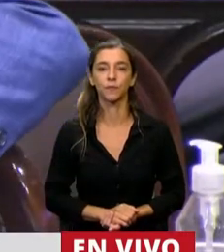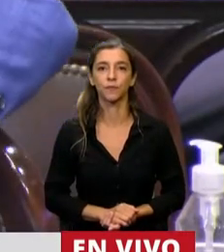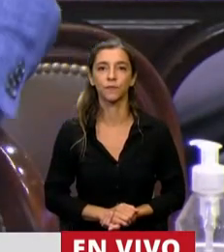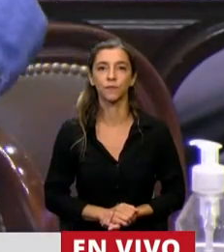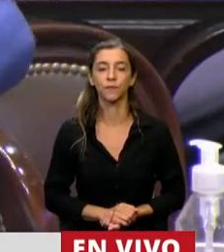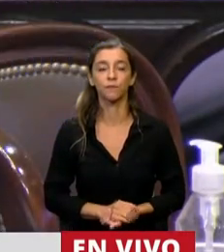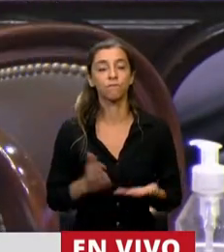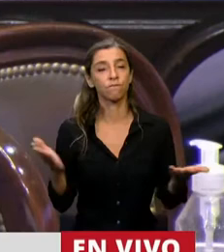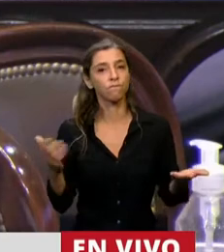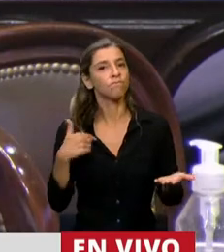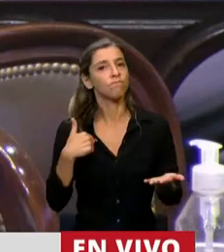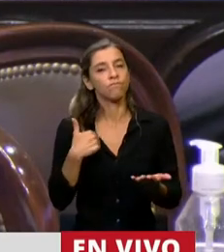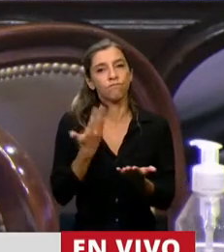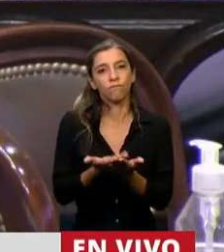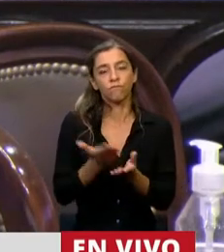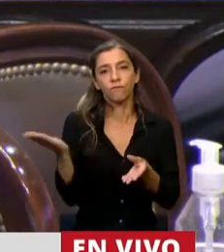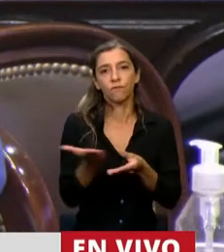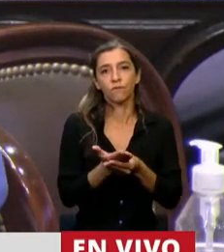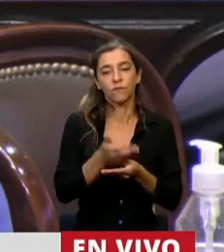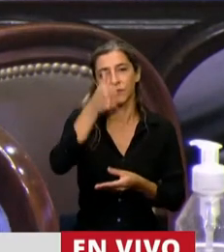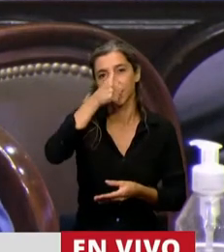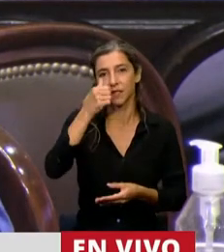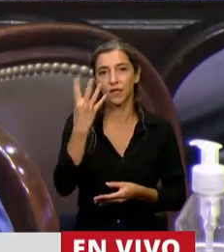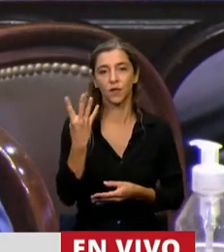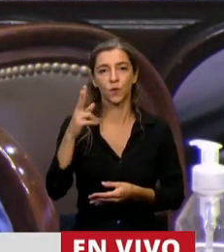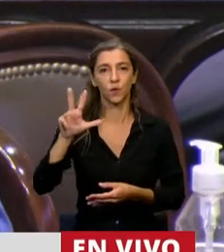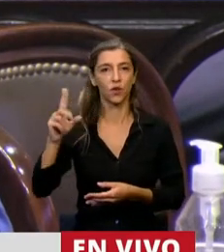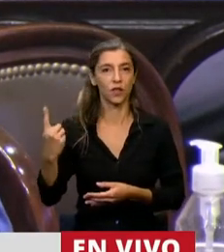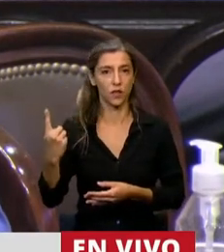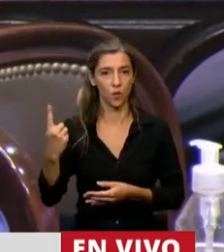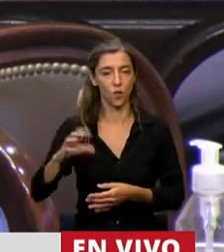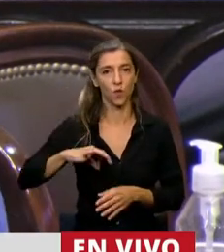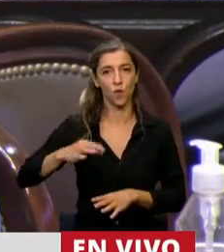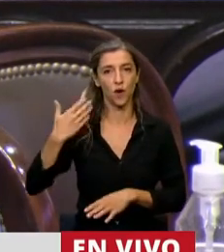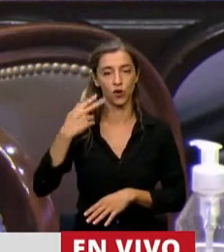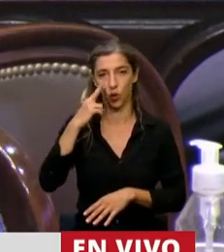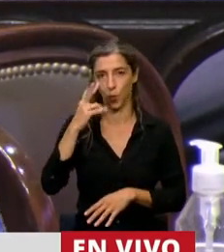Oportunamente presenté el expediente 6431 del 2020